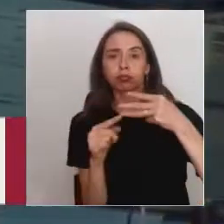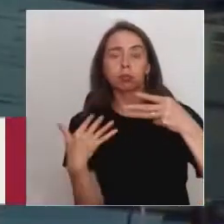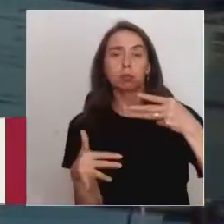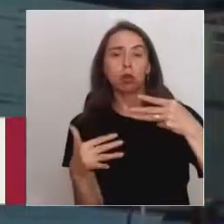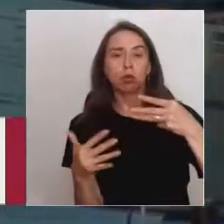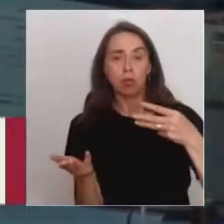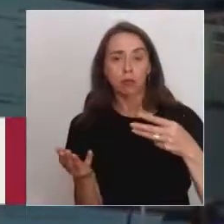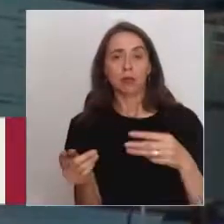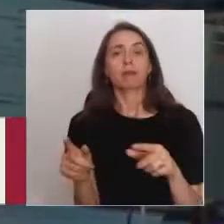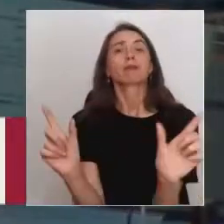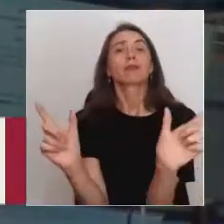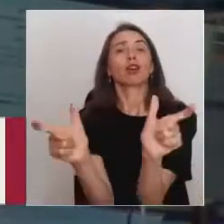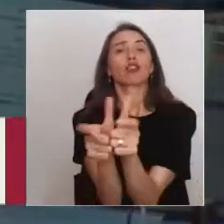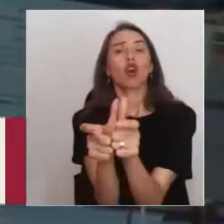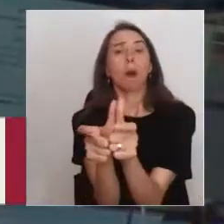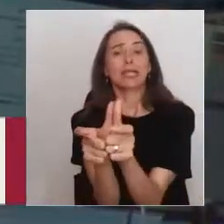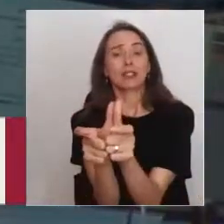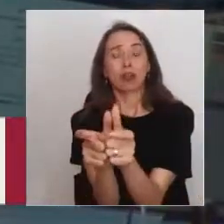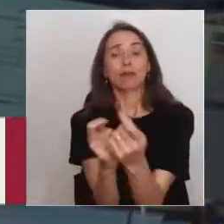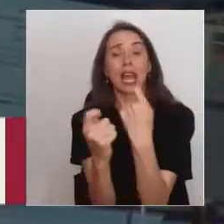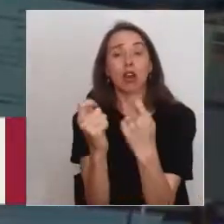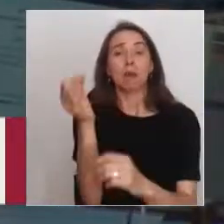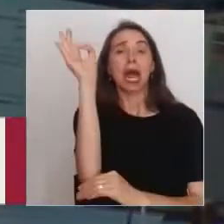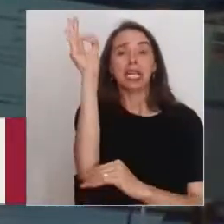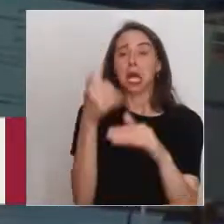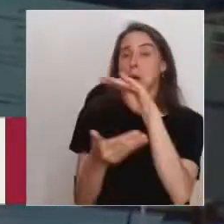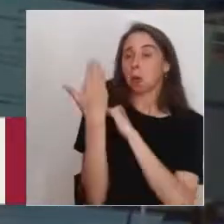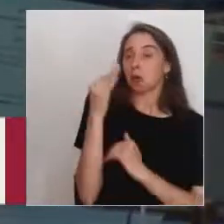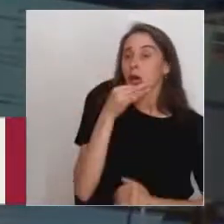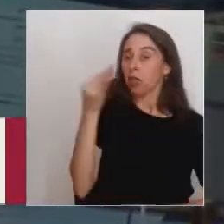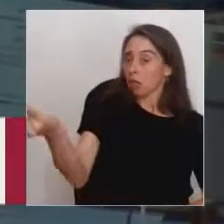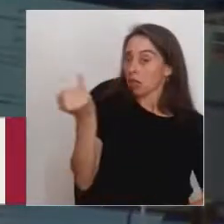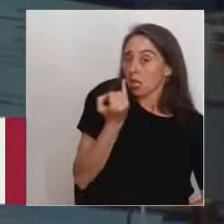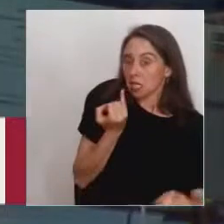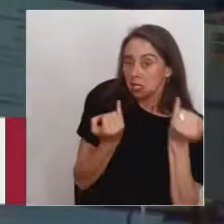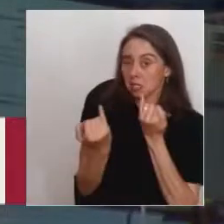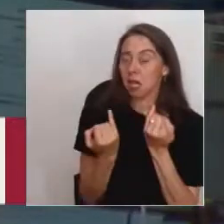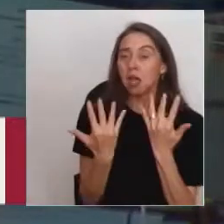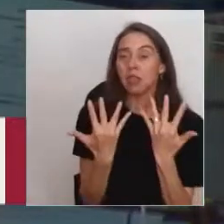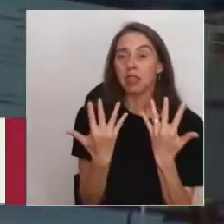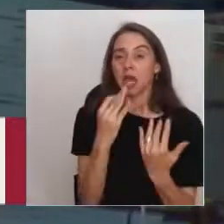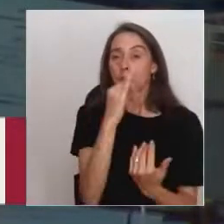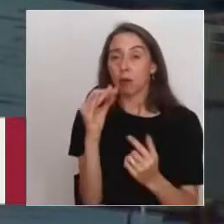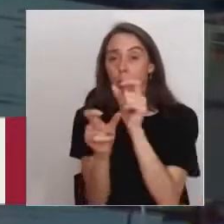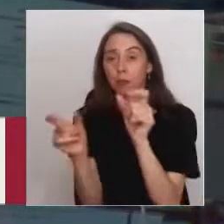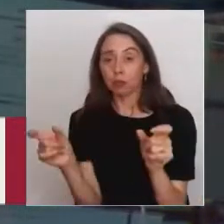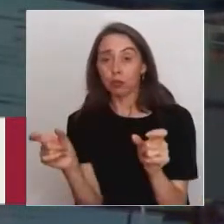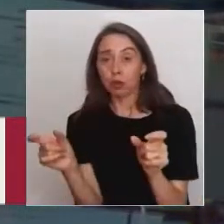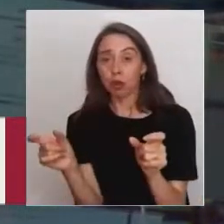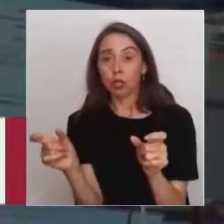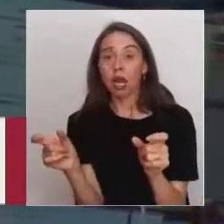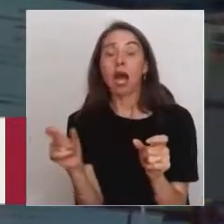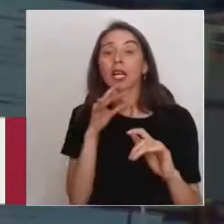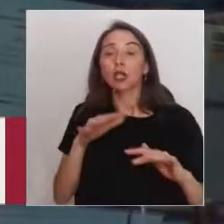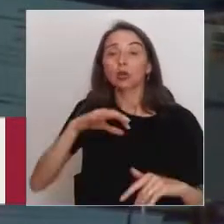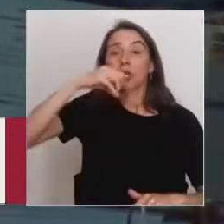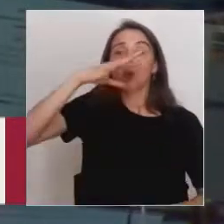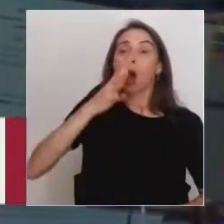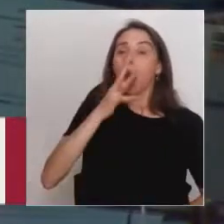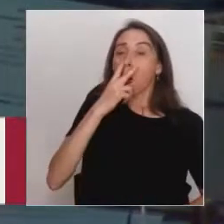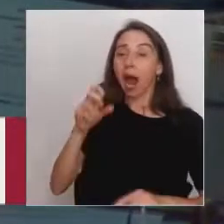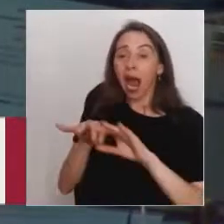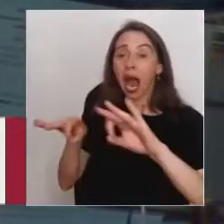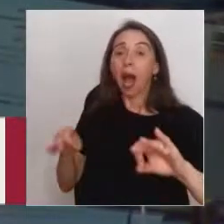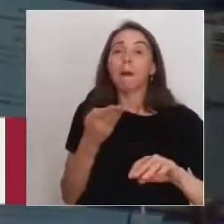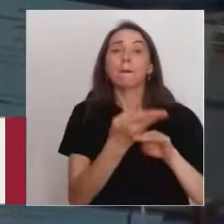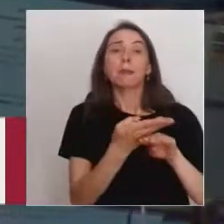se nos informó que sólo el 10 por ciento de las personas ha hecho algún tipo de repactación de por